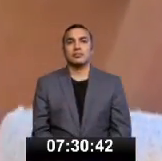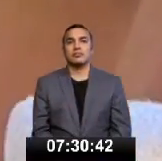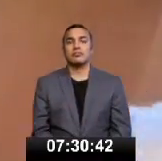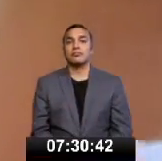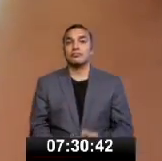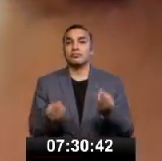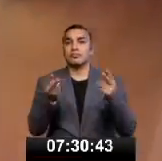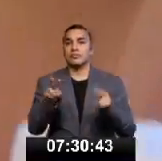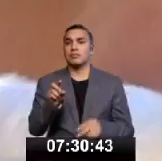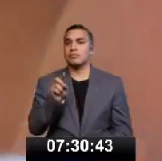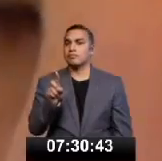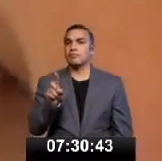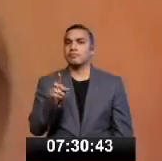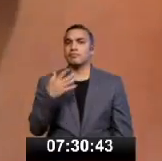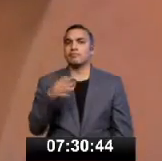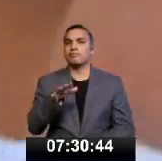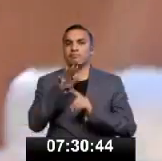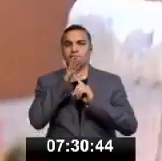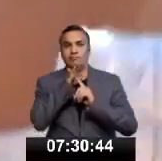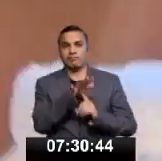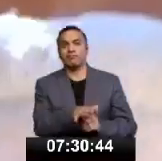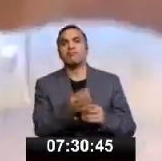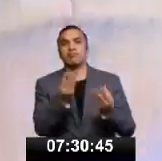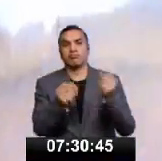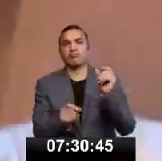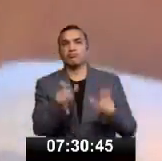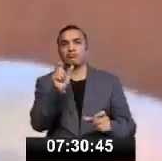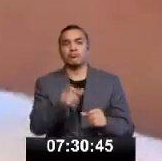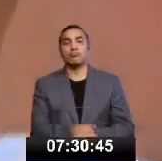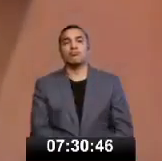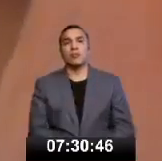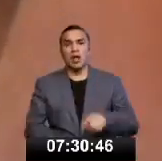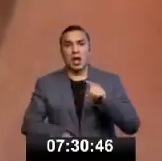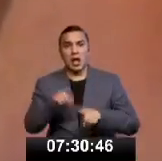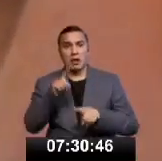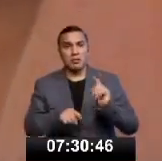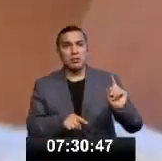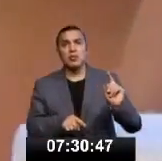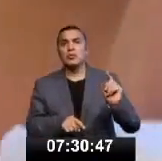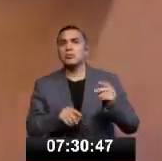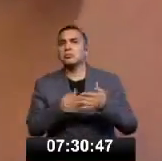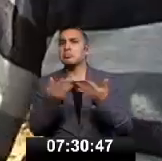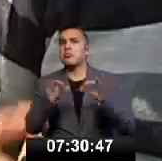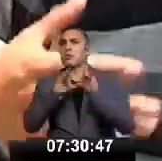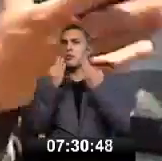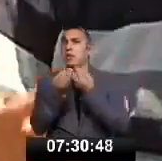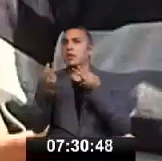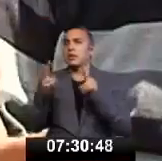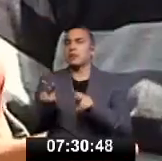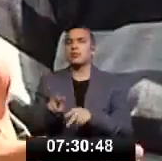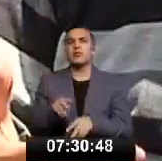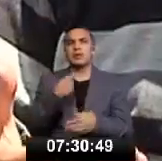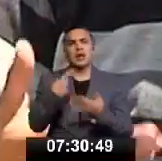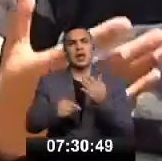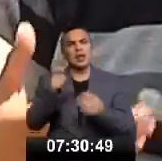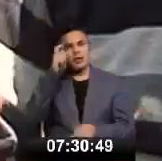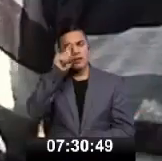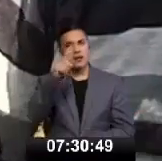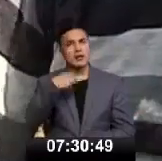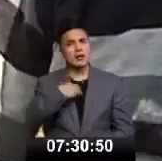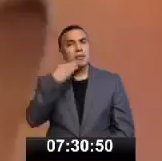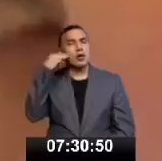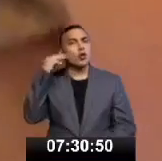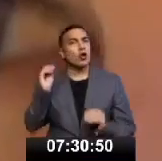También se vive la discriminación, no tan solo de amigos, conocidos, sino también familiares. ¿Qué tan difícil es ser